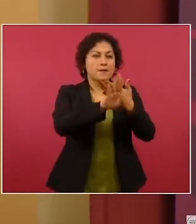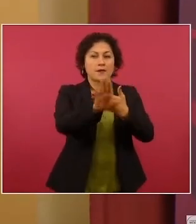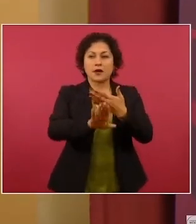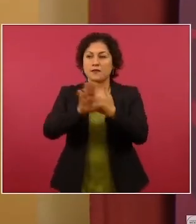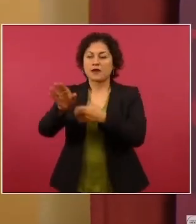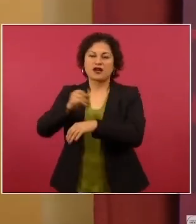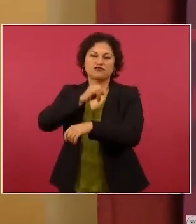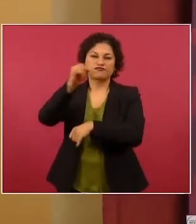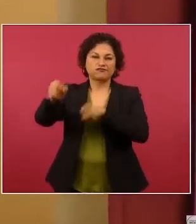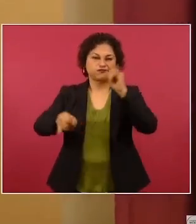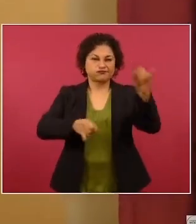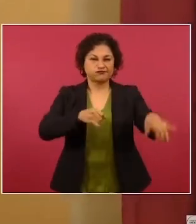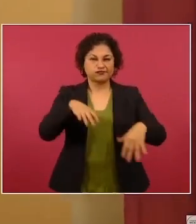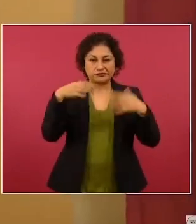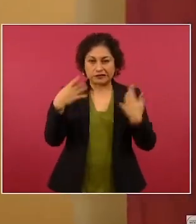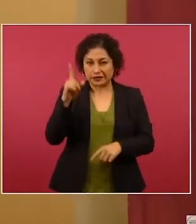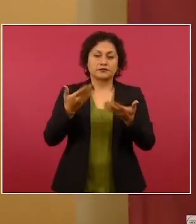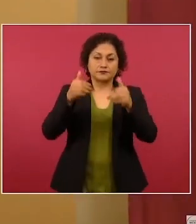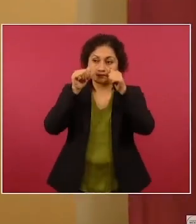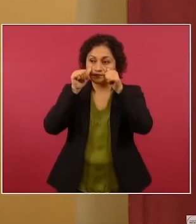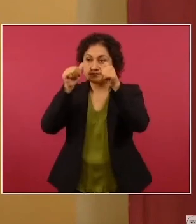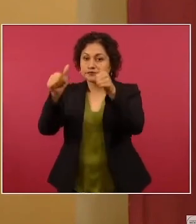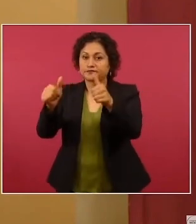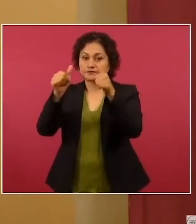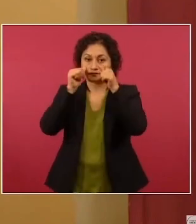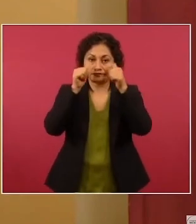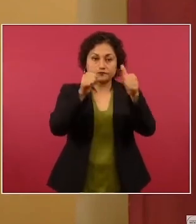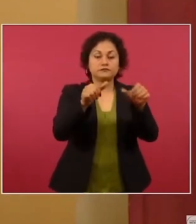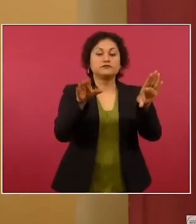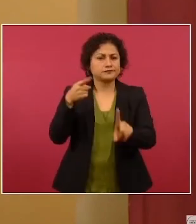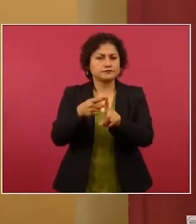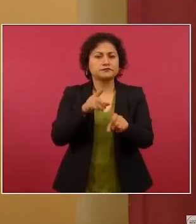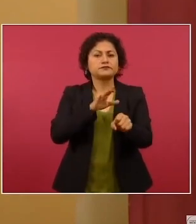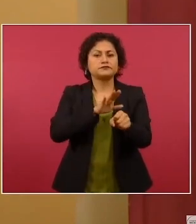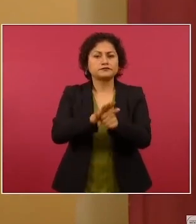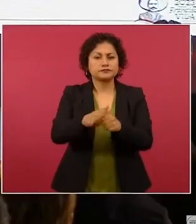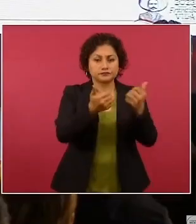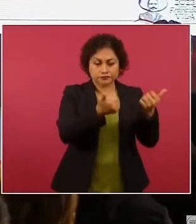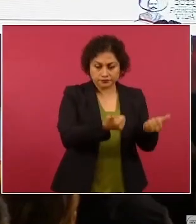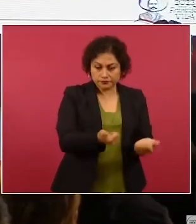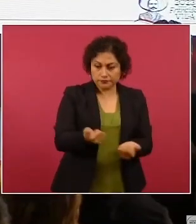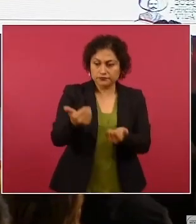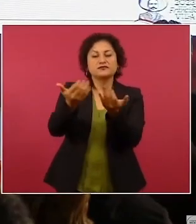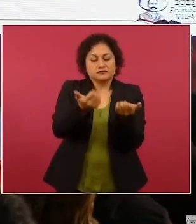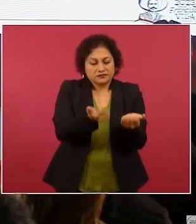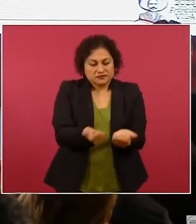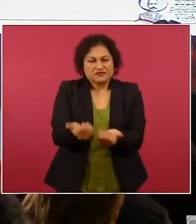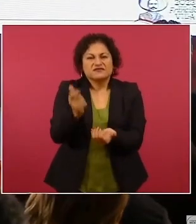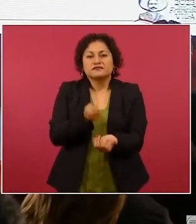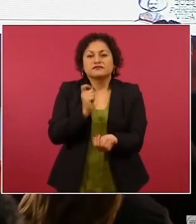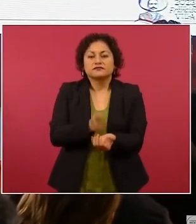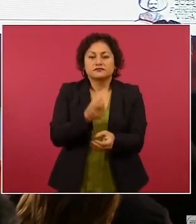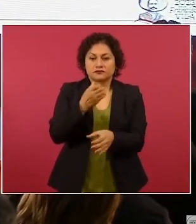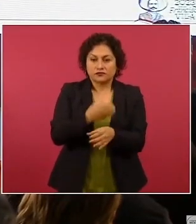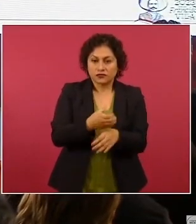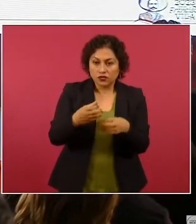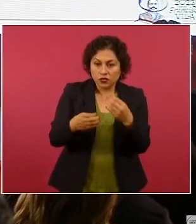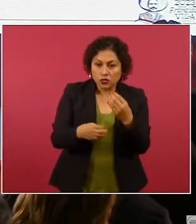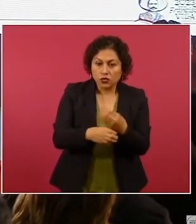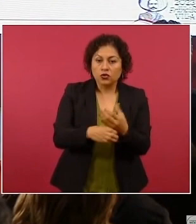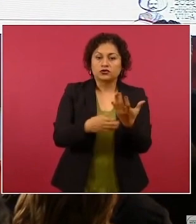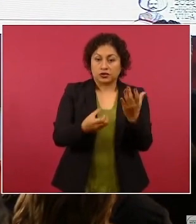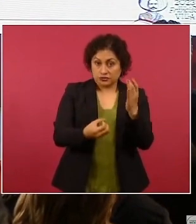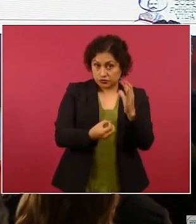y que consiste en llevar de manera gratuita objetos que son nuevos, pero que